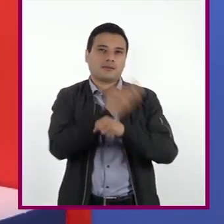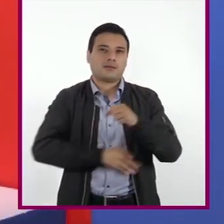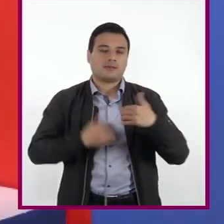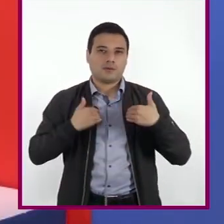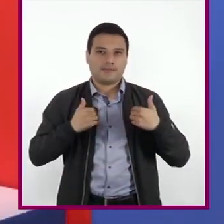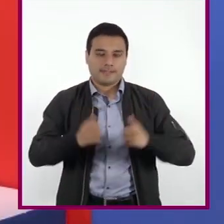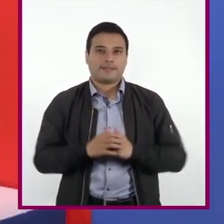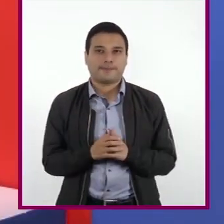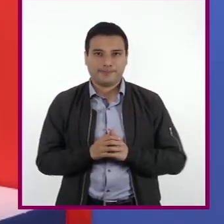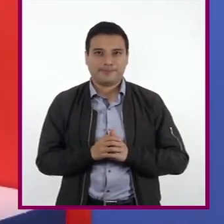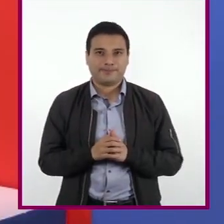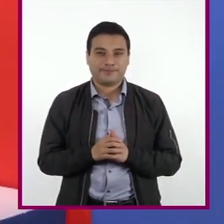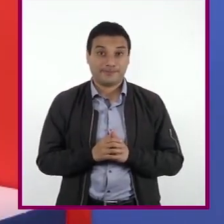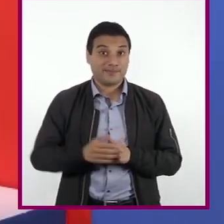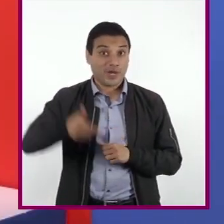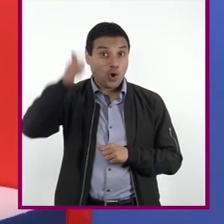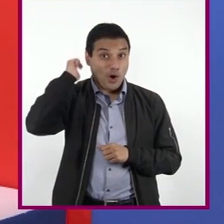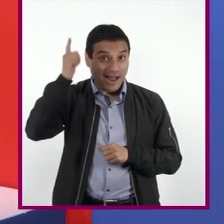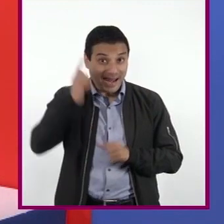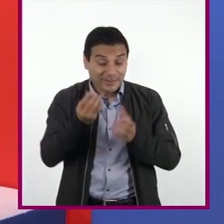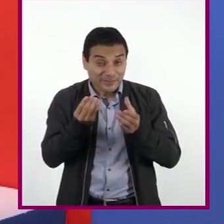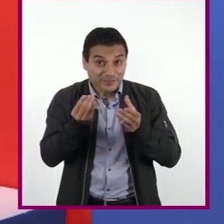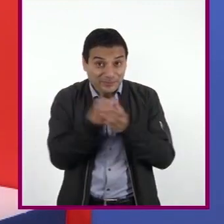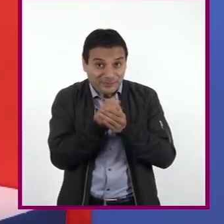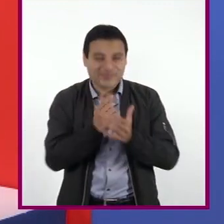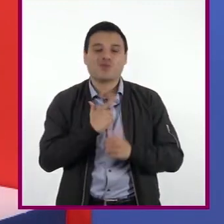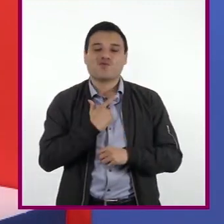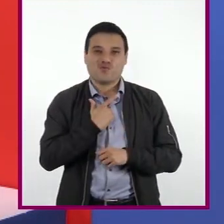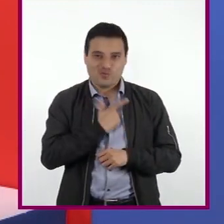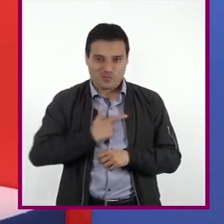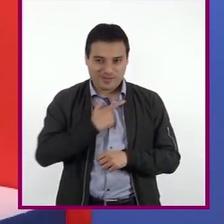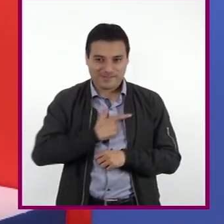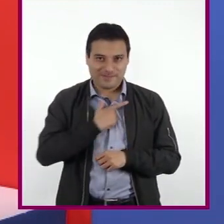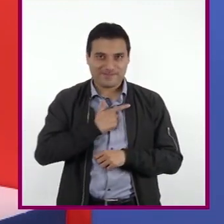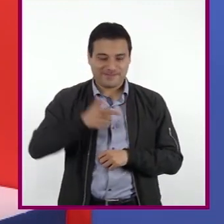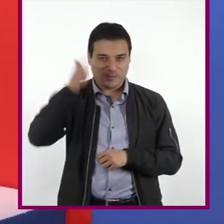Finalmente, esperamos que la sesión haya sido enriquecedora